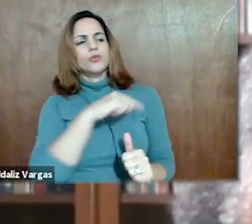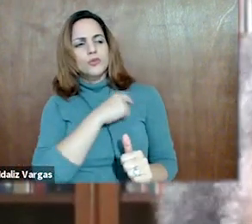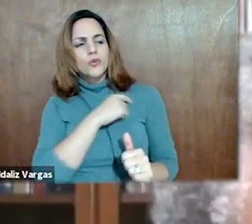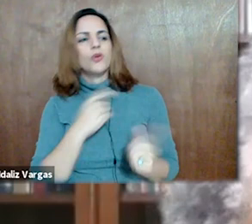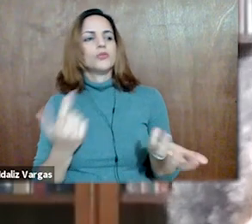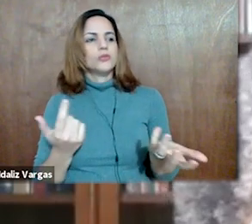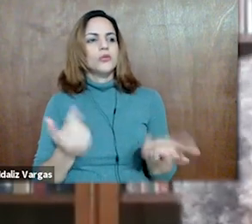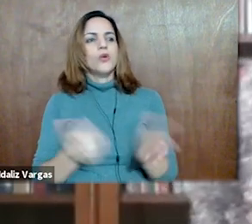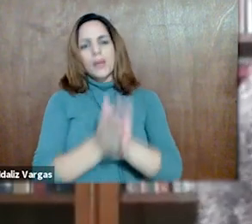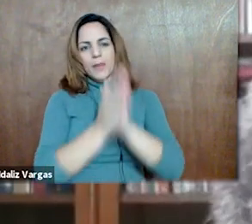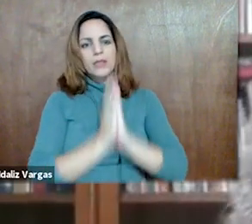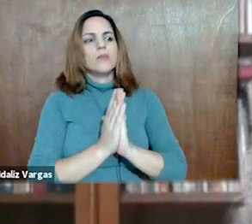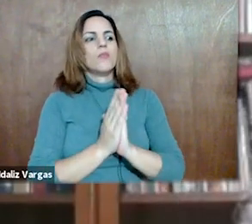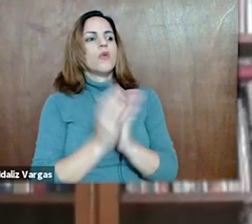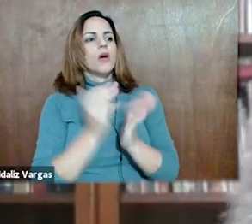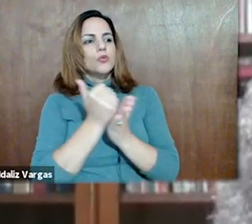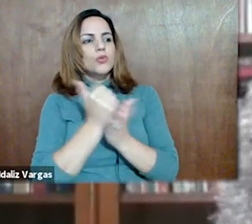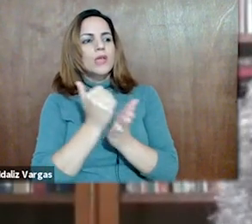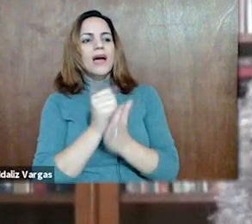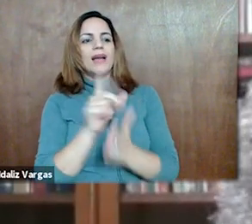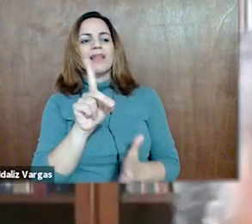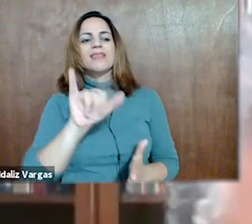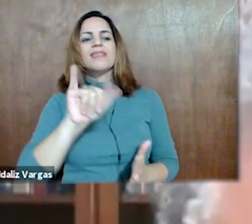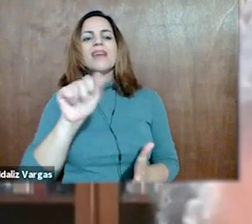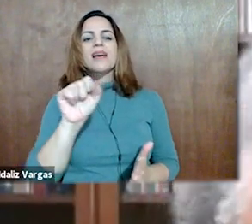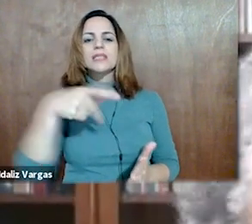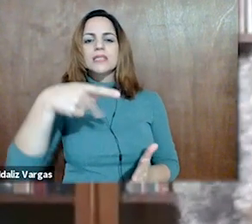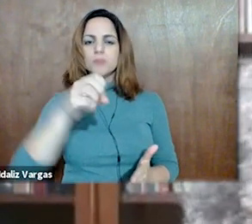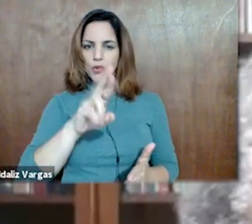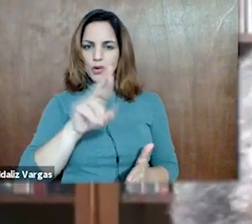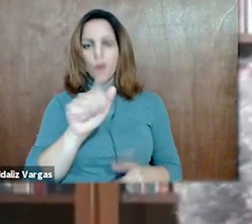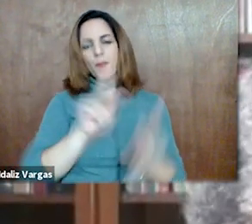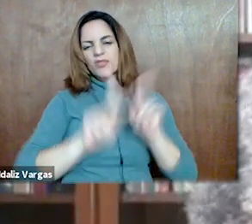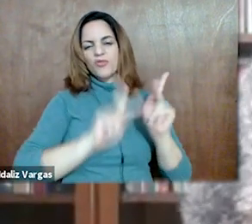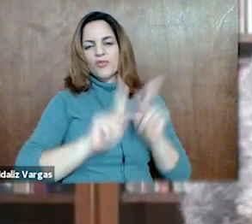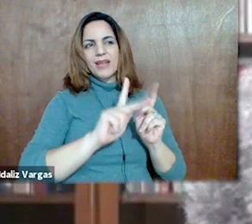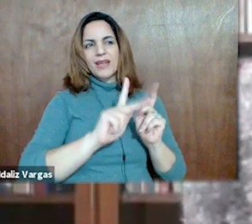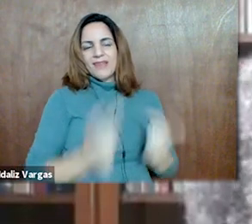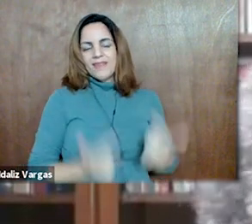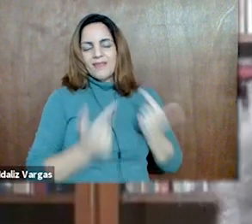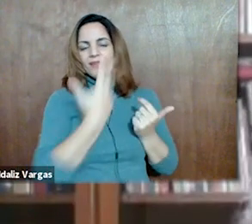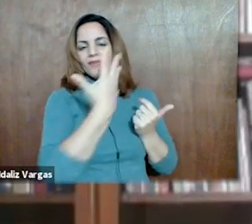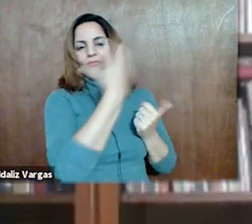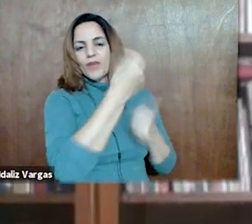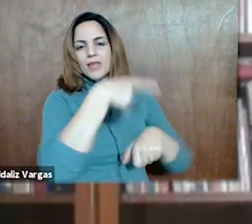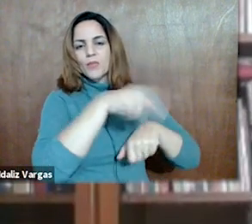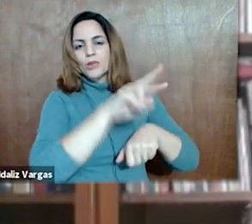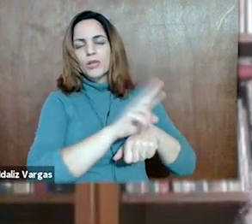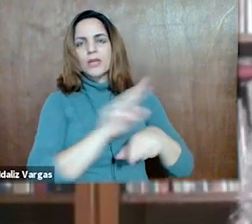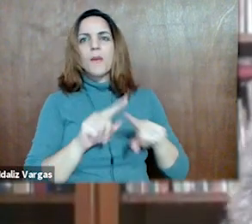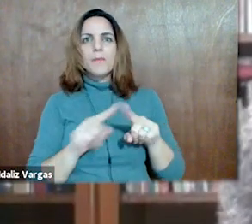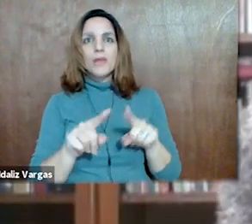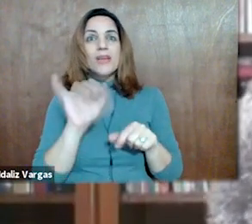diáspora, y no solo la diáspora de Puerto Rico. Es que quizás, como decía Juan, esa es la realidad de muchas naciones. O sea, la